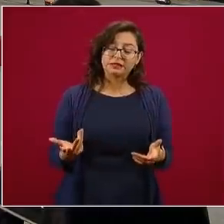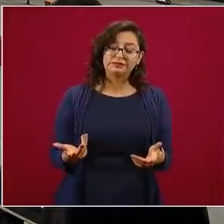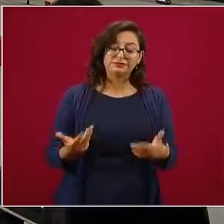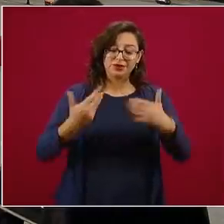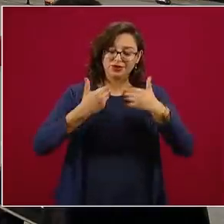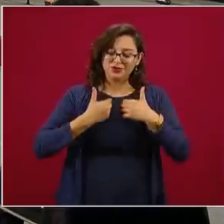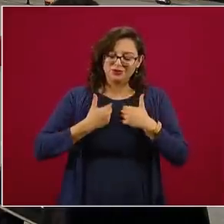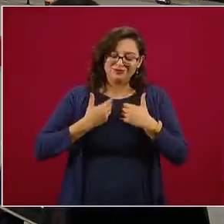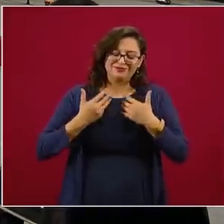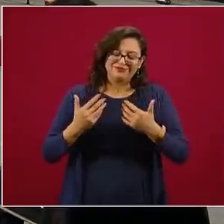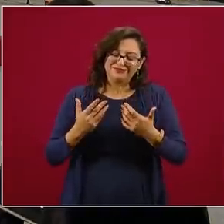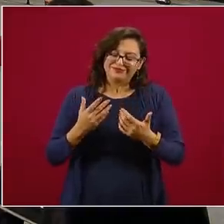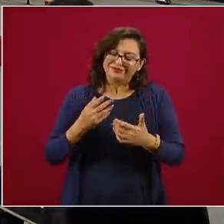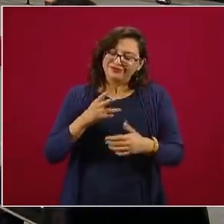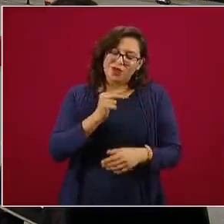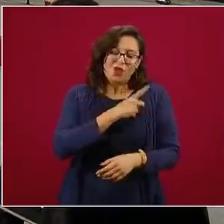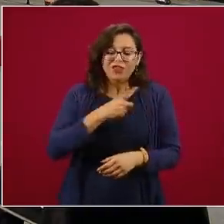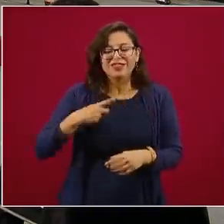mencionar